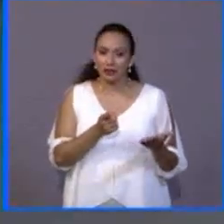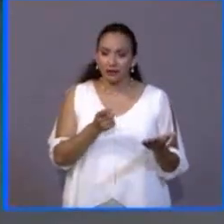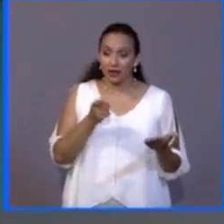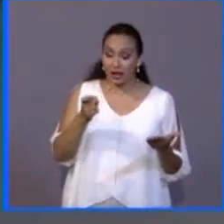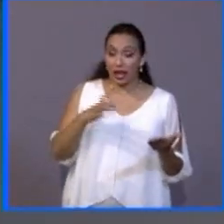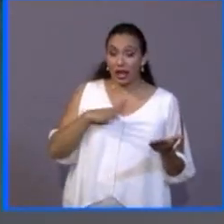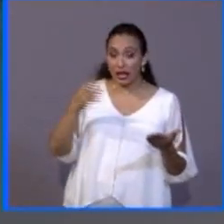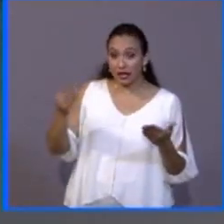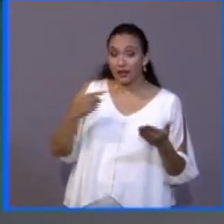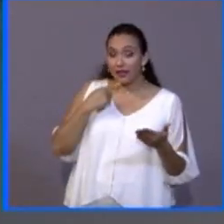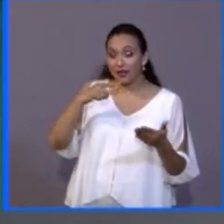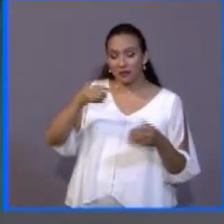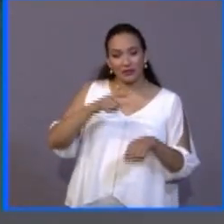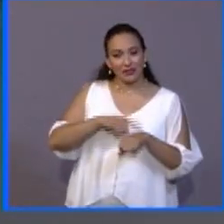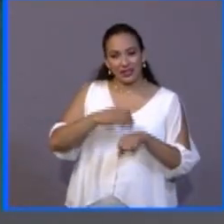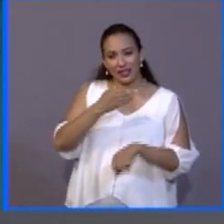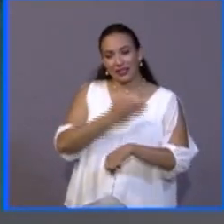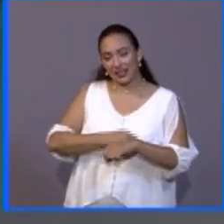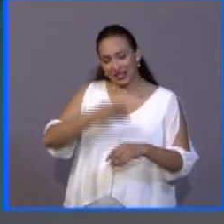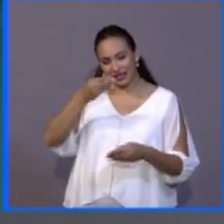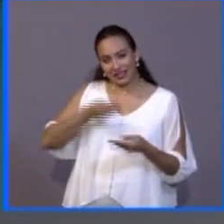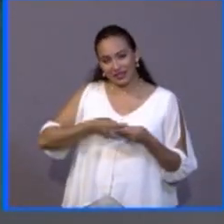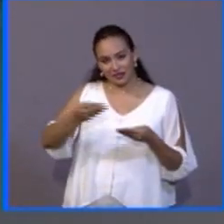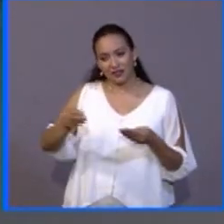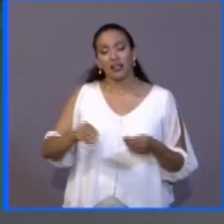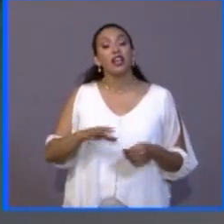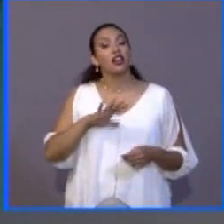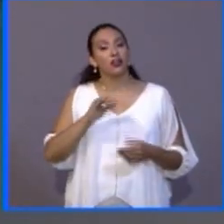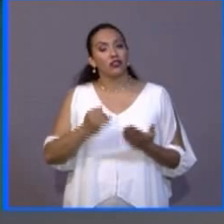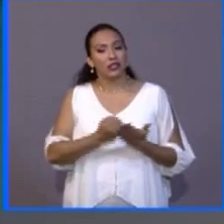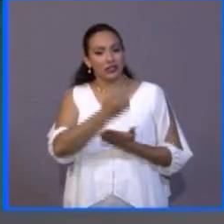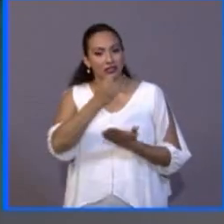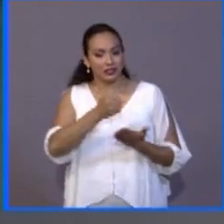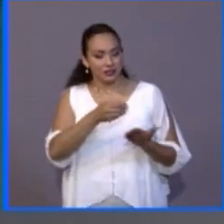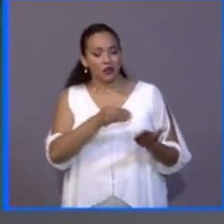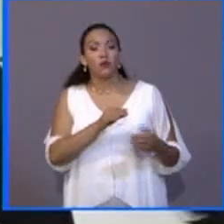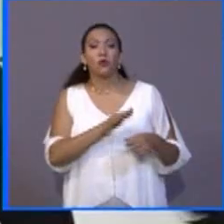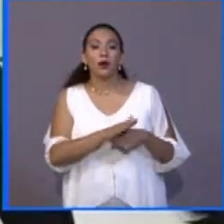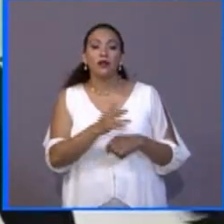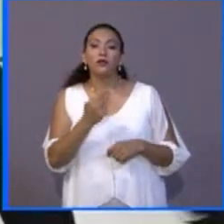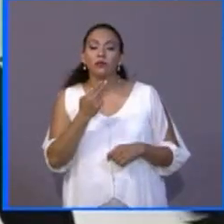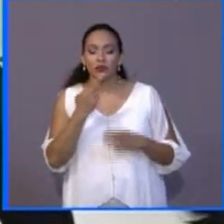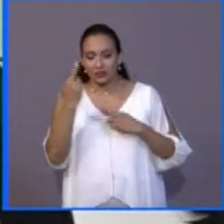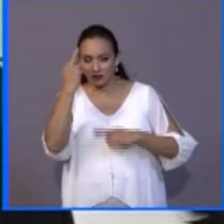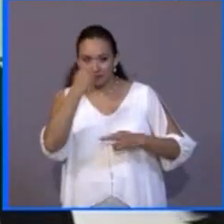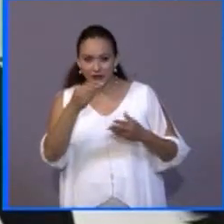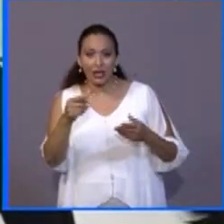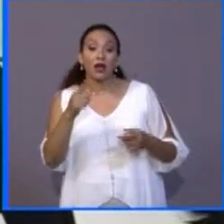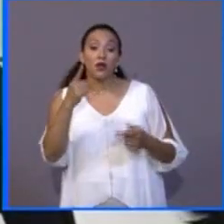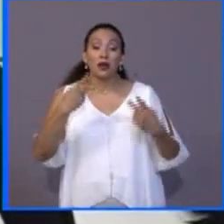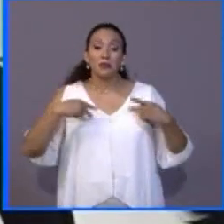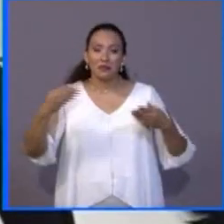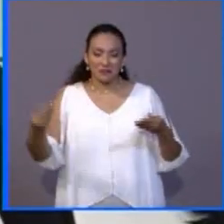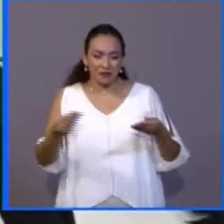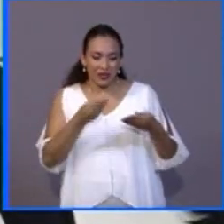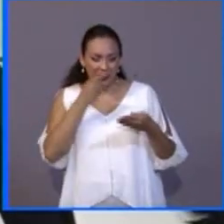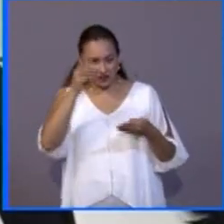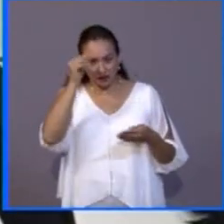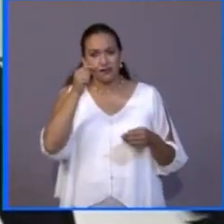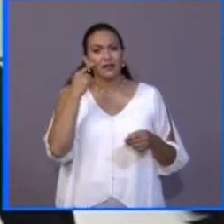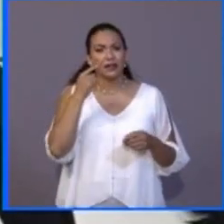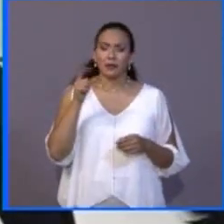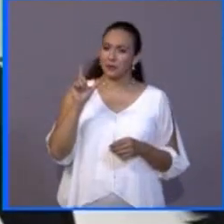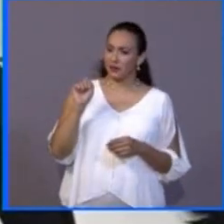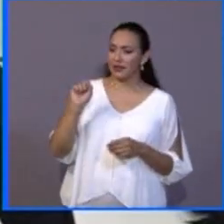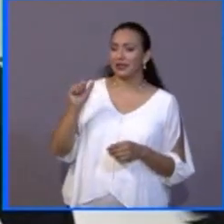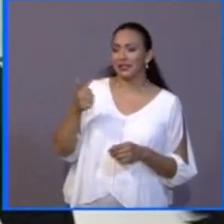demanda por presentación extemporánea y confirmar la sentencia dictada en el recurso de inconformidad, pues la jornada electoral del